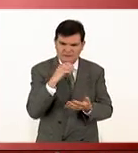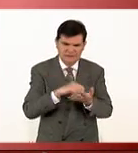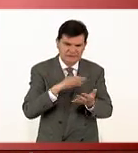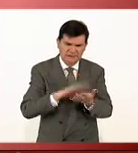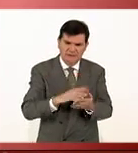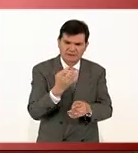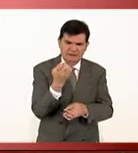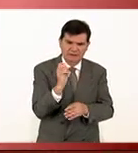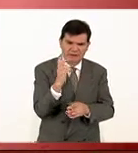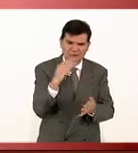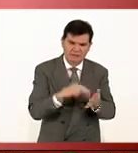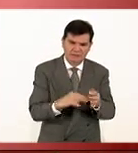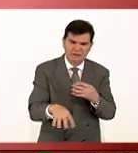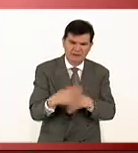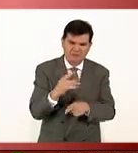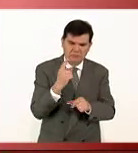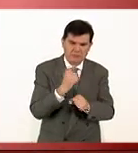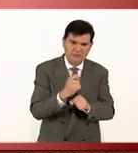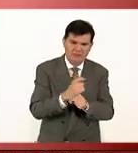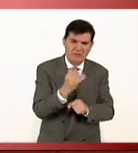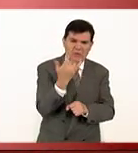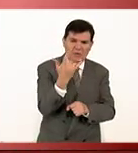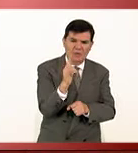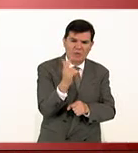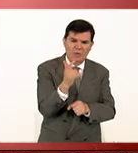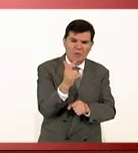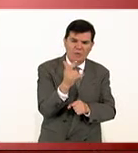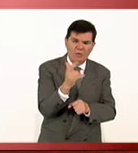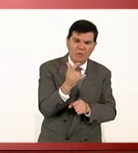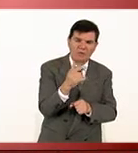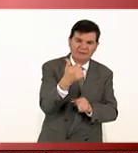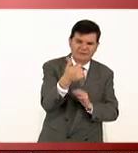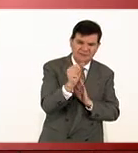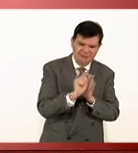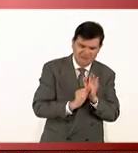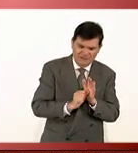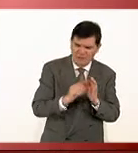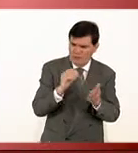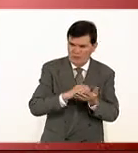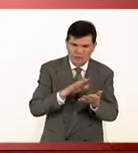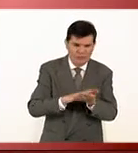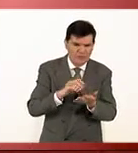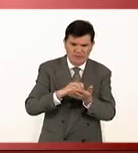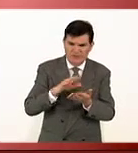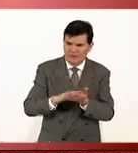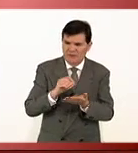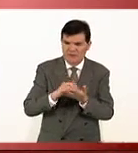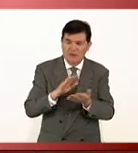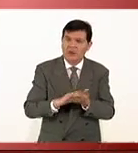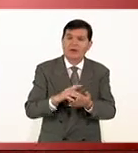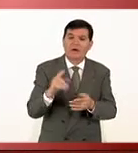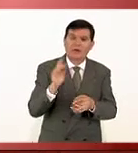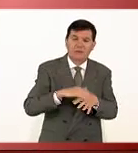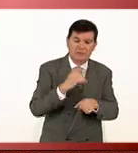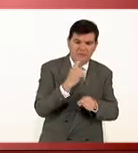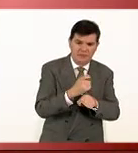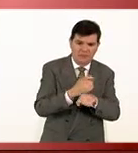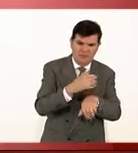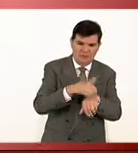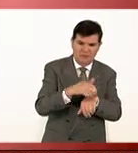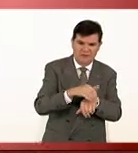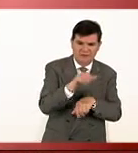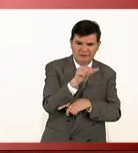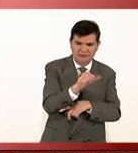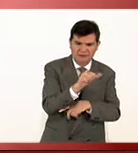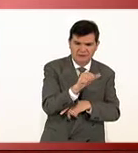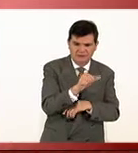desde enero del 14. Nuestro primer registro es de julio. Okay. Es decir, pasamos 6 meses sin medirlo, pero ya su primer número es